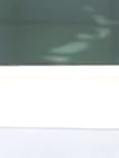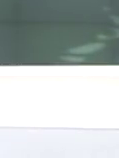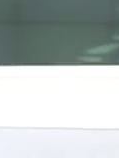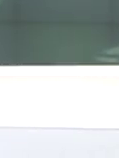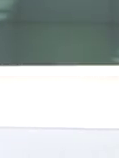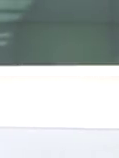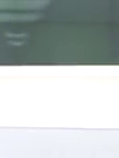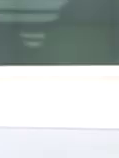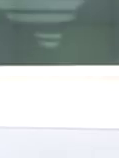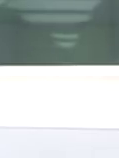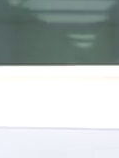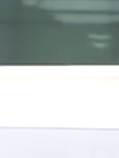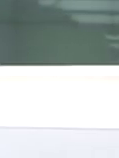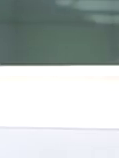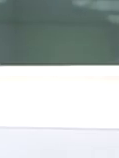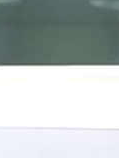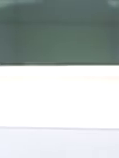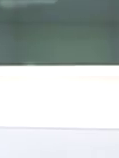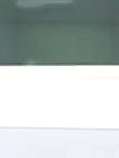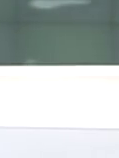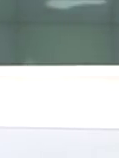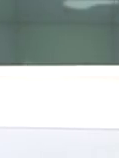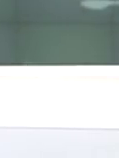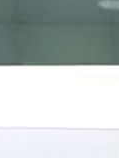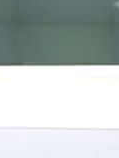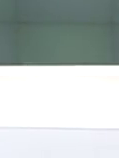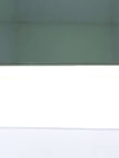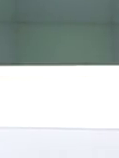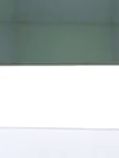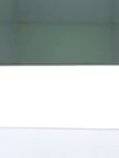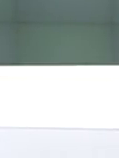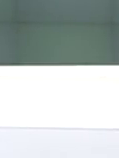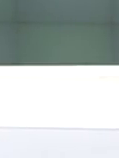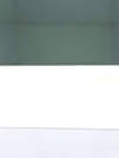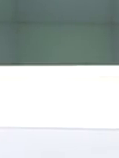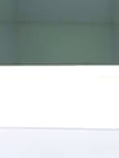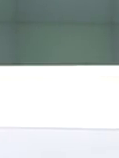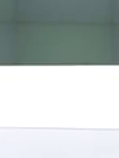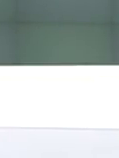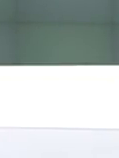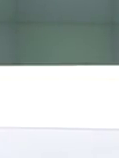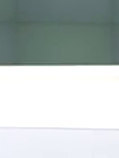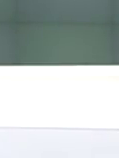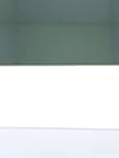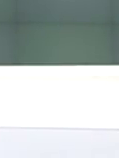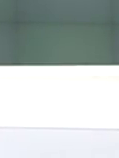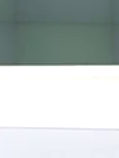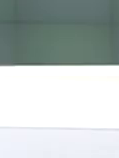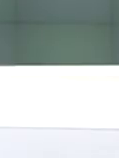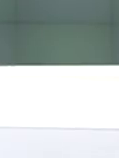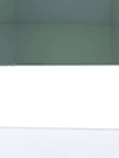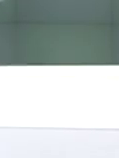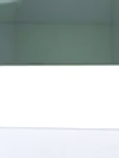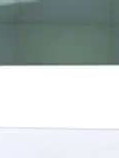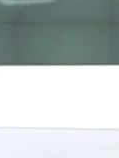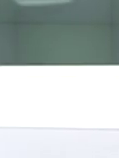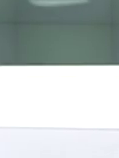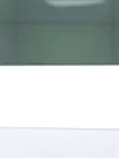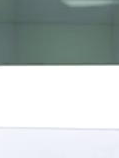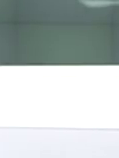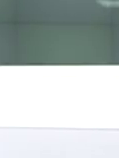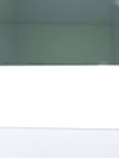al censo nacional de transportes que ha aportado importantes información de la parque automotor del país